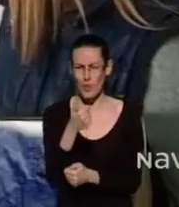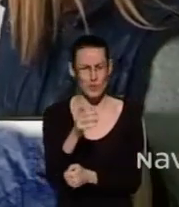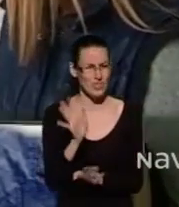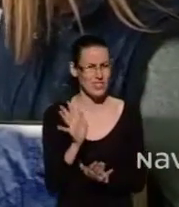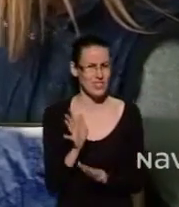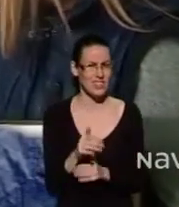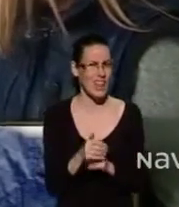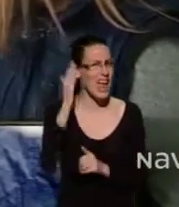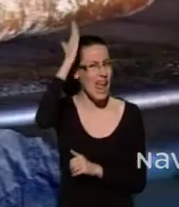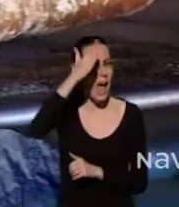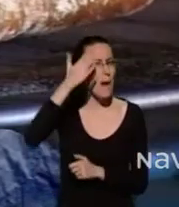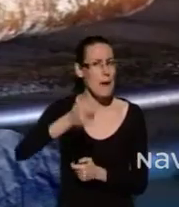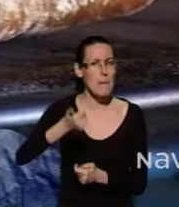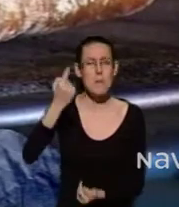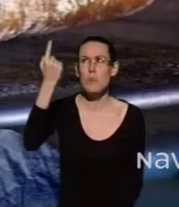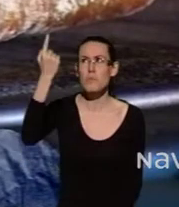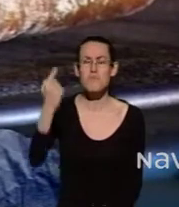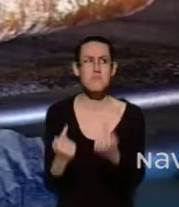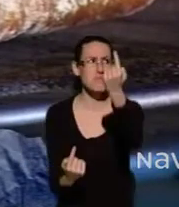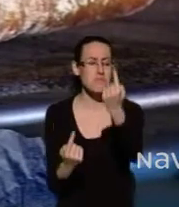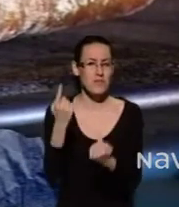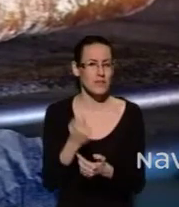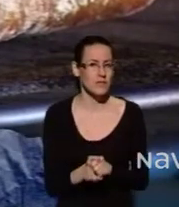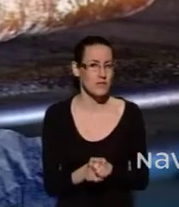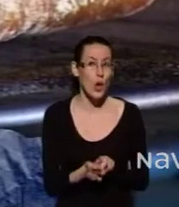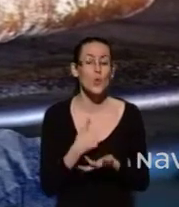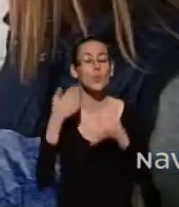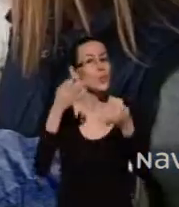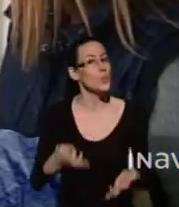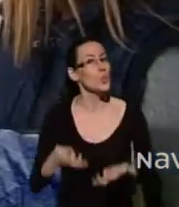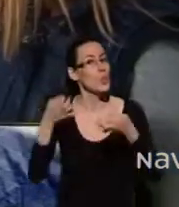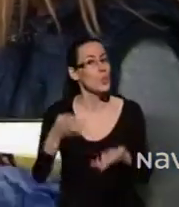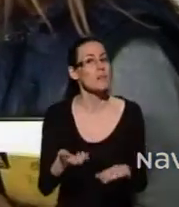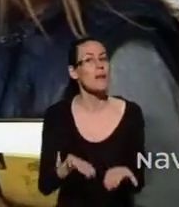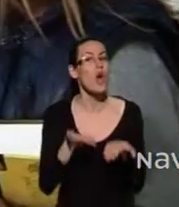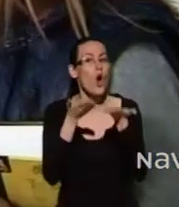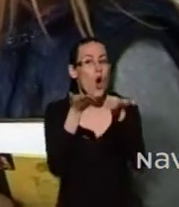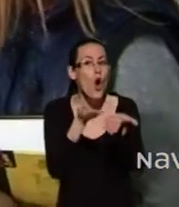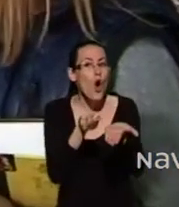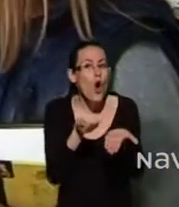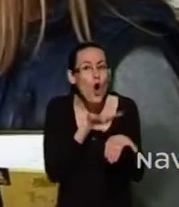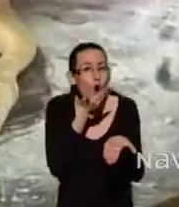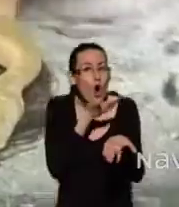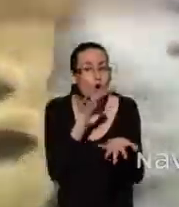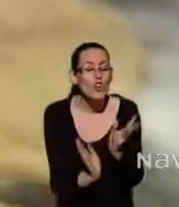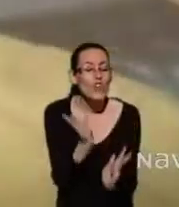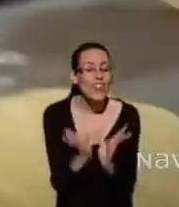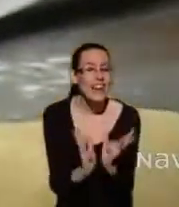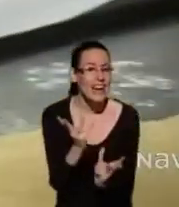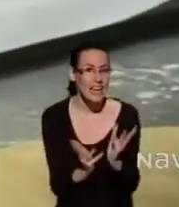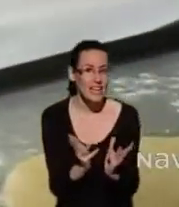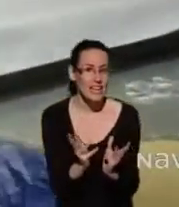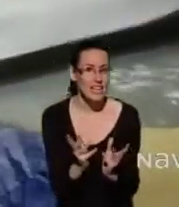de los pocos que quedan en Navarra. Yo siempre he trabajado en un horno de leña y el anterior a este pues tenía 100 años.